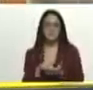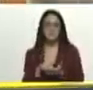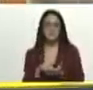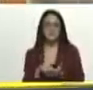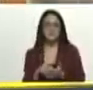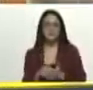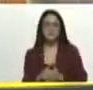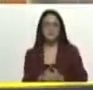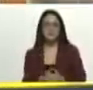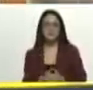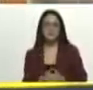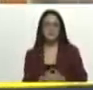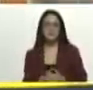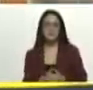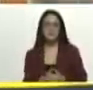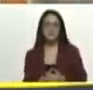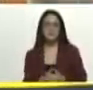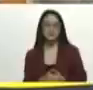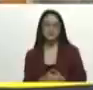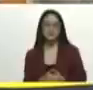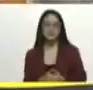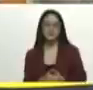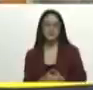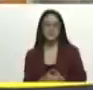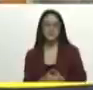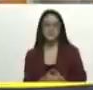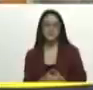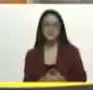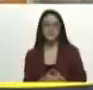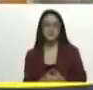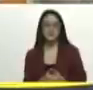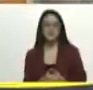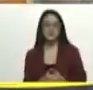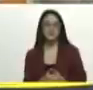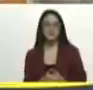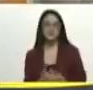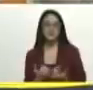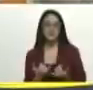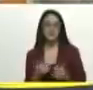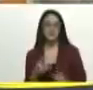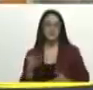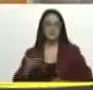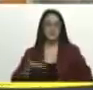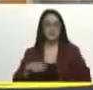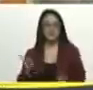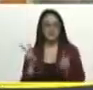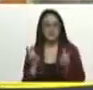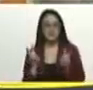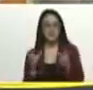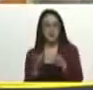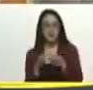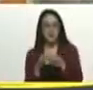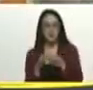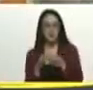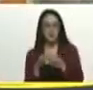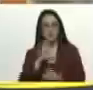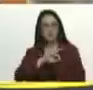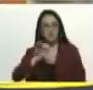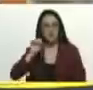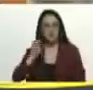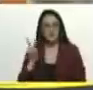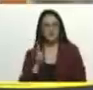Venezuela. Hoy Venezuela es otra. Yo te puedo decir que importantísimos sectores de la sociedad